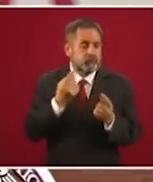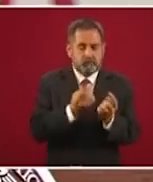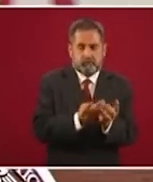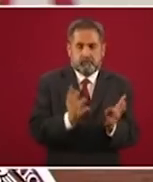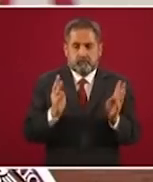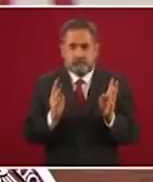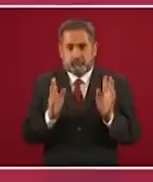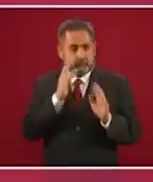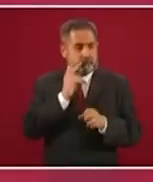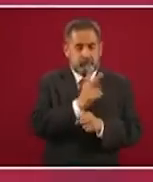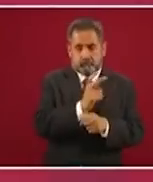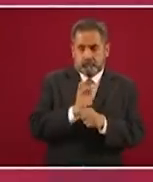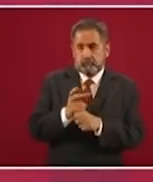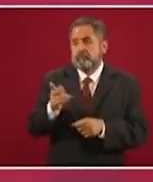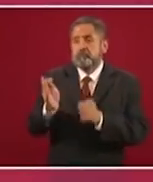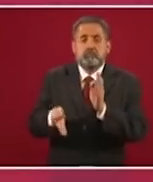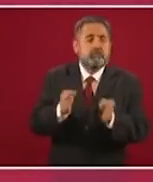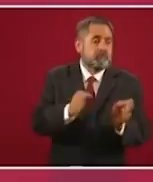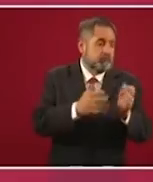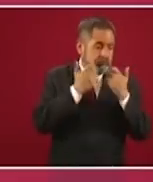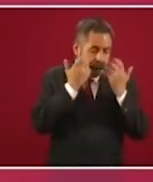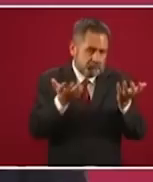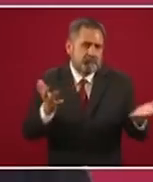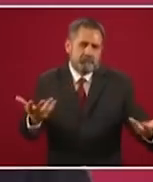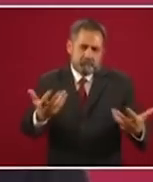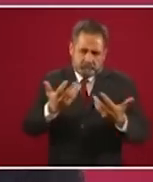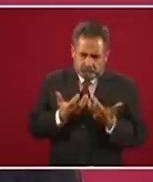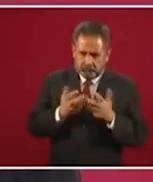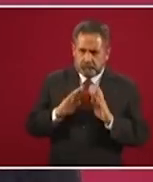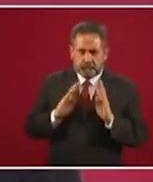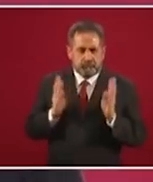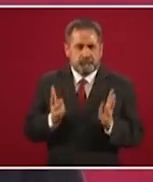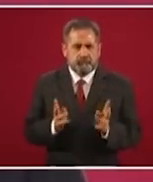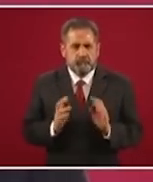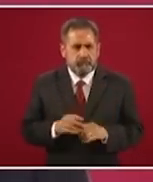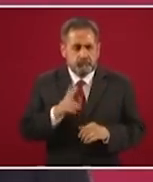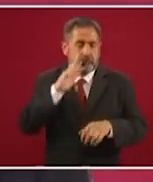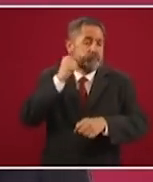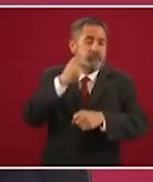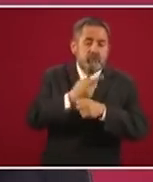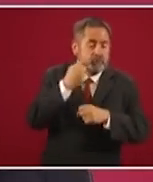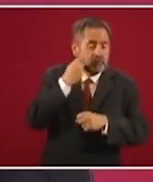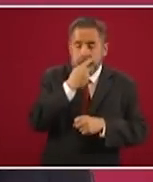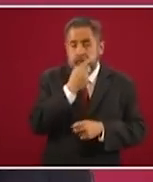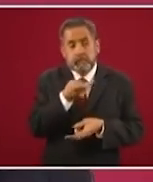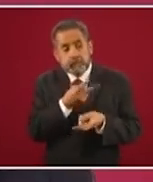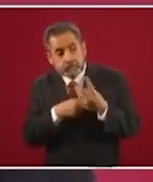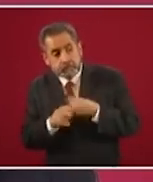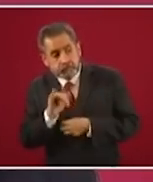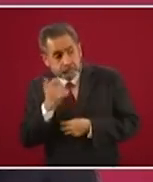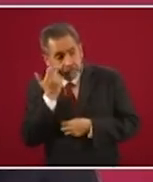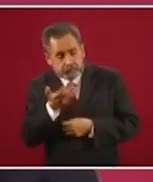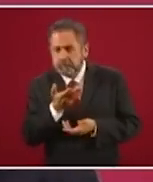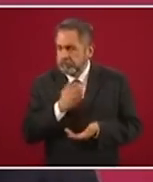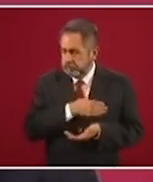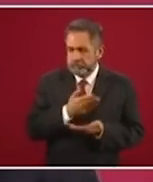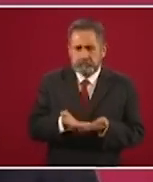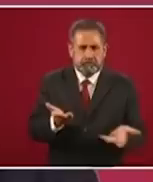que acepten la invitación también, porque también es voluntario. O